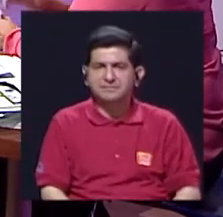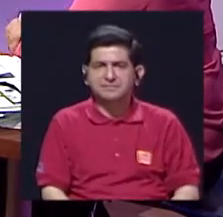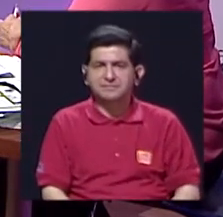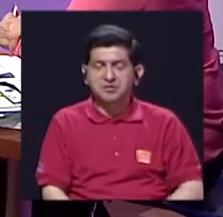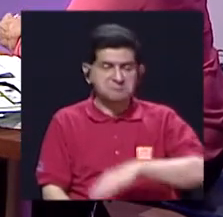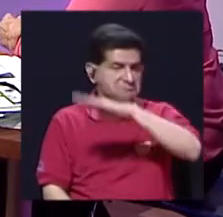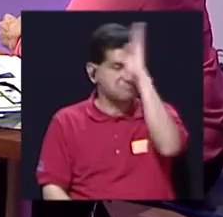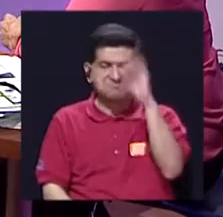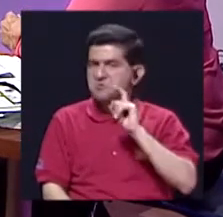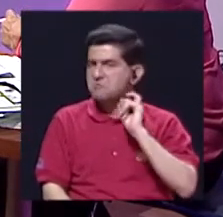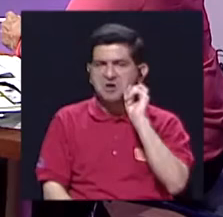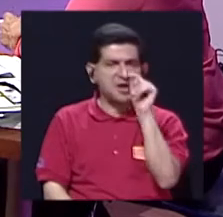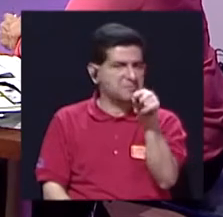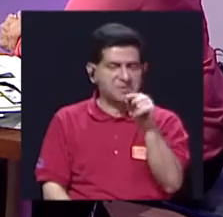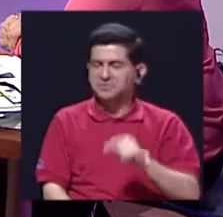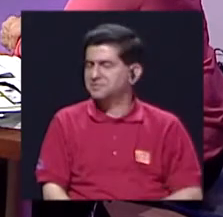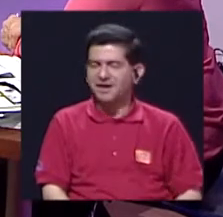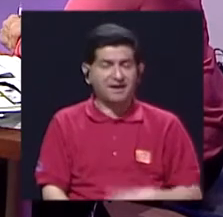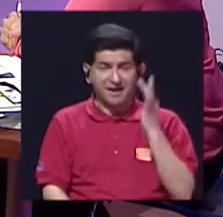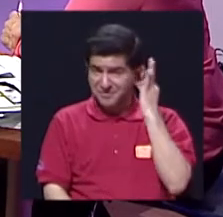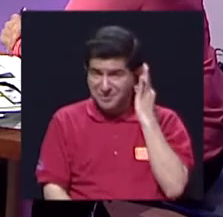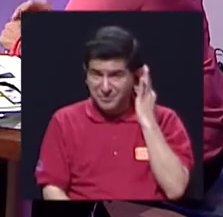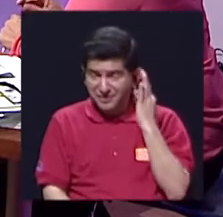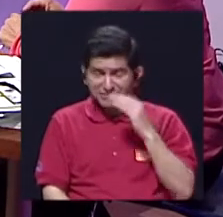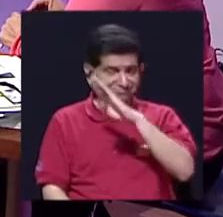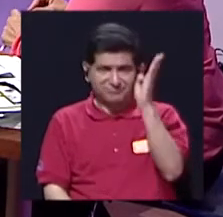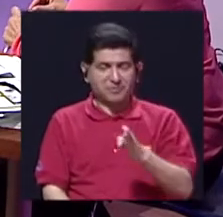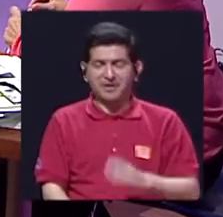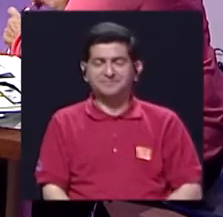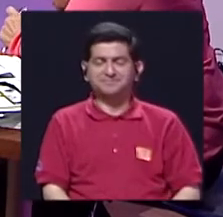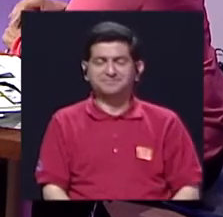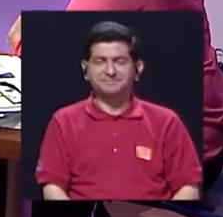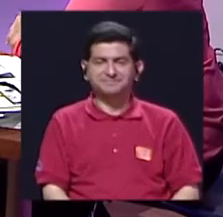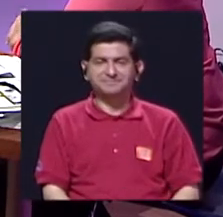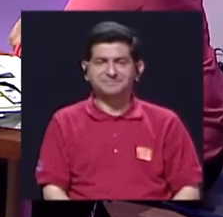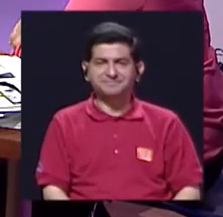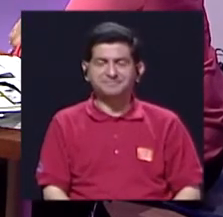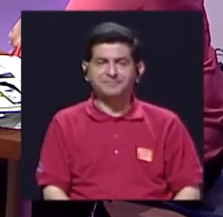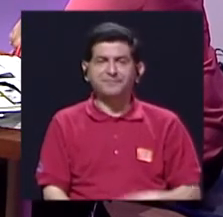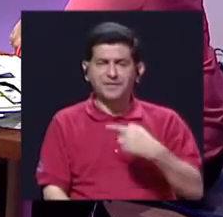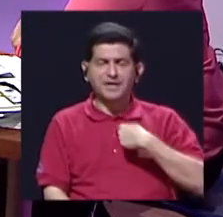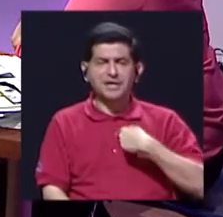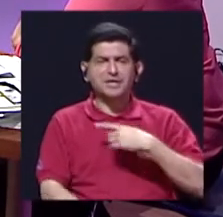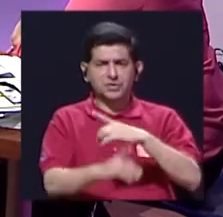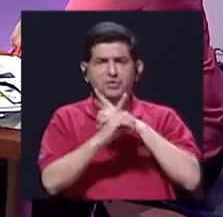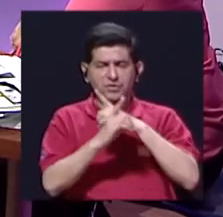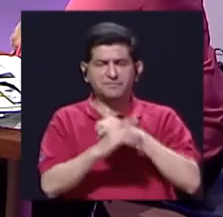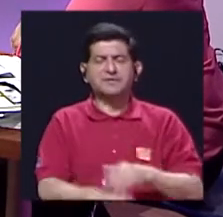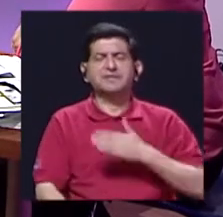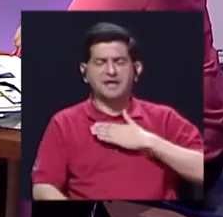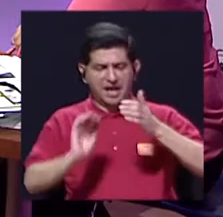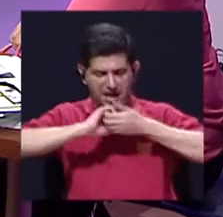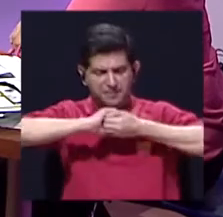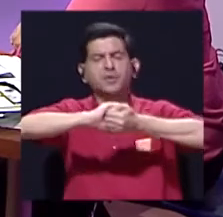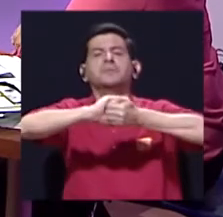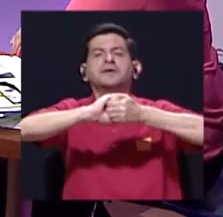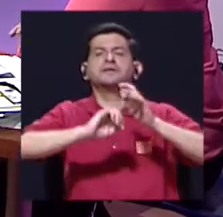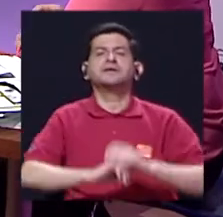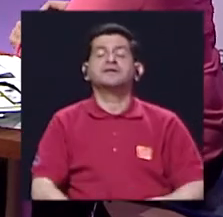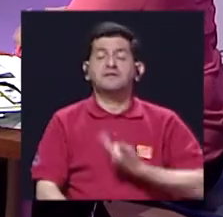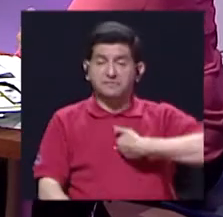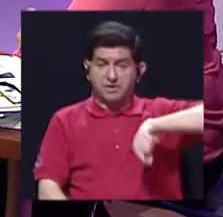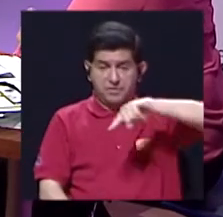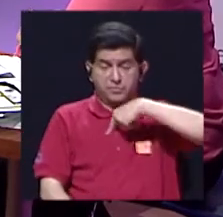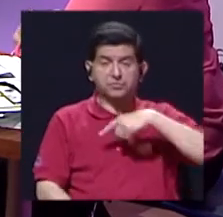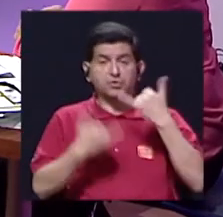Nunca les preguntan, ¿no?, a las mujeres, ¿verdad? Bueno, en eso sí tengo que defender a mi cooperativa, ¿sí? Porque nosotros,